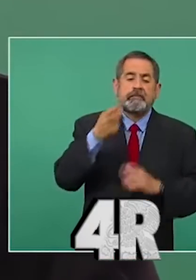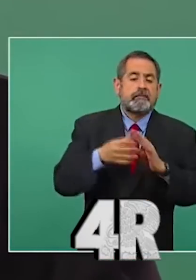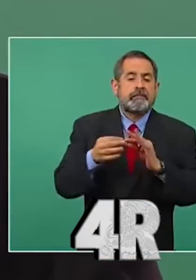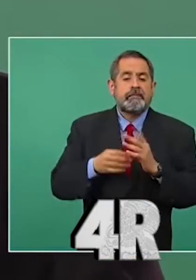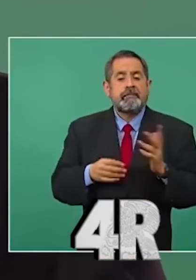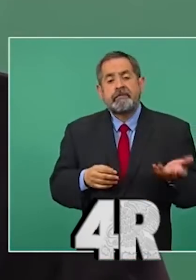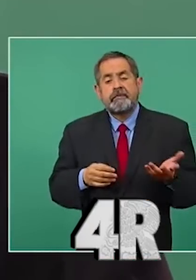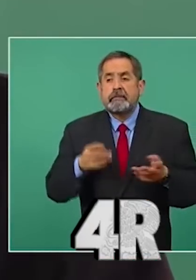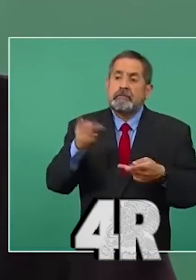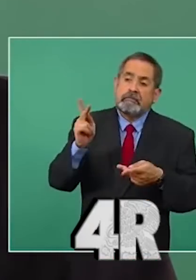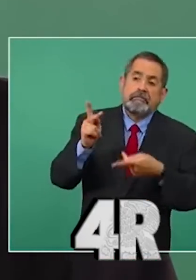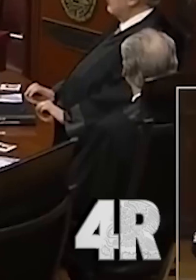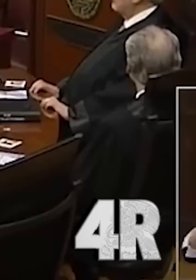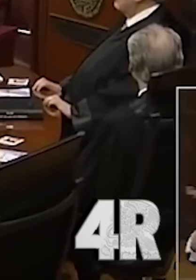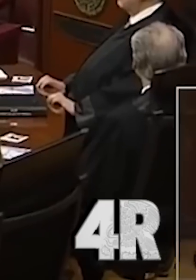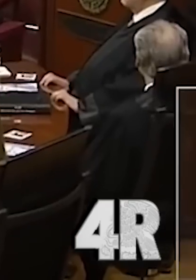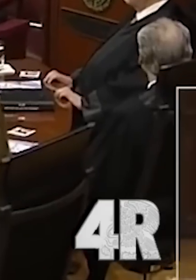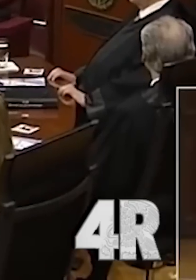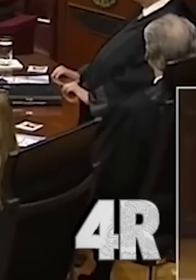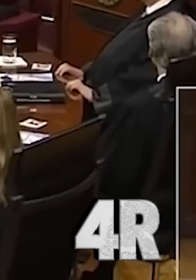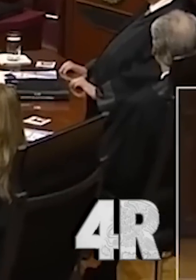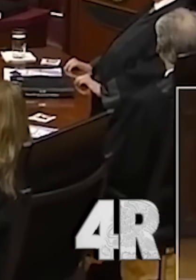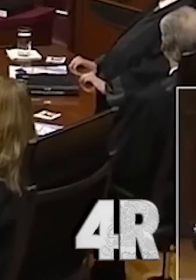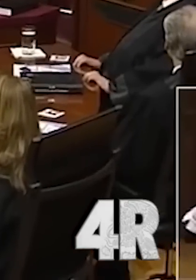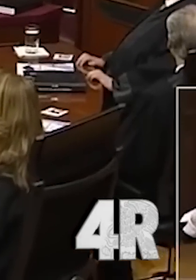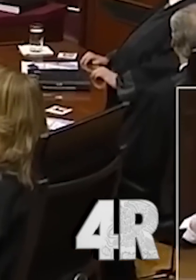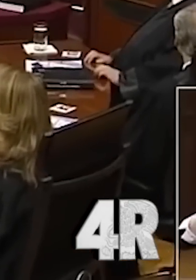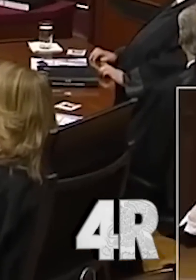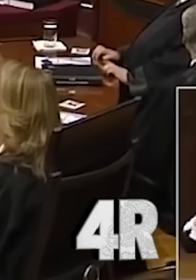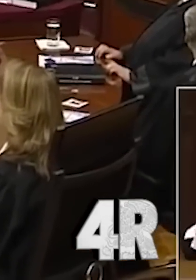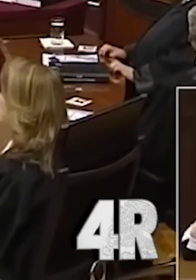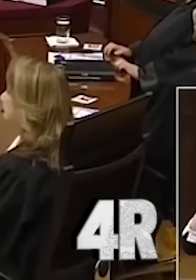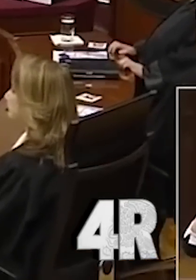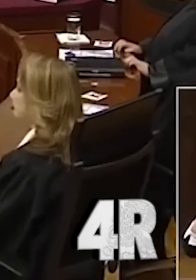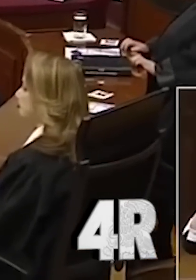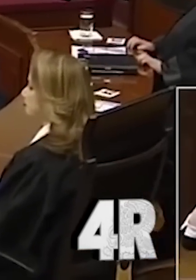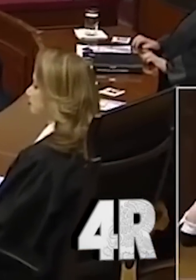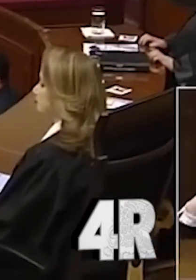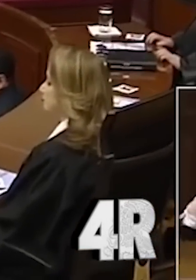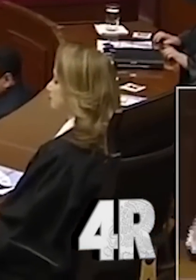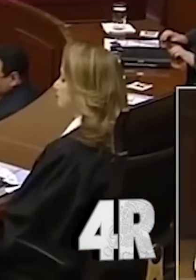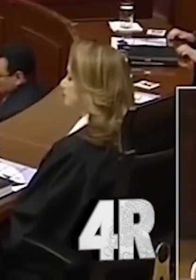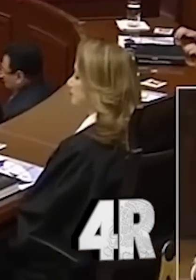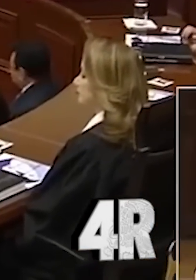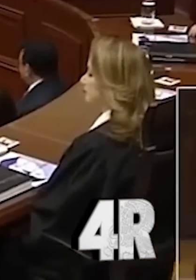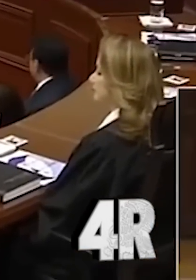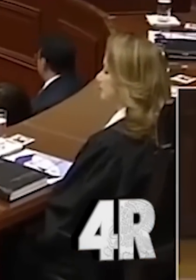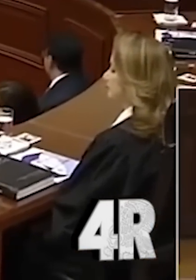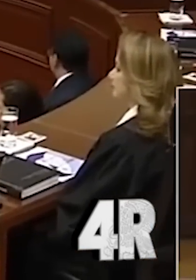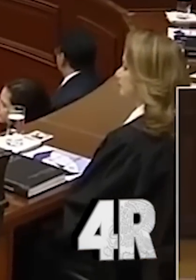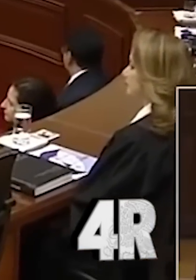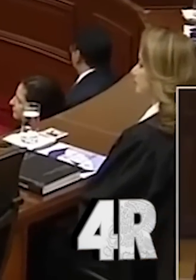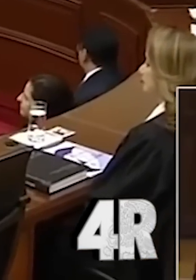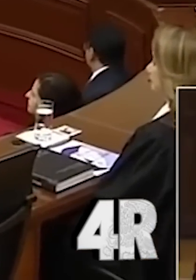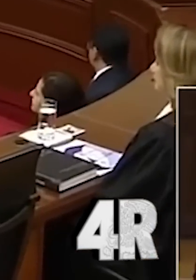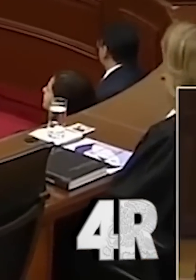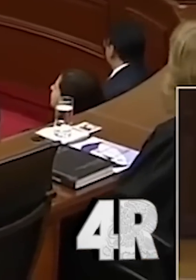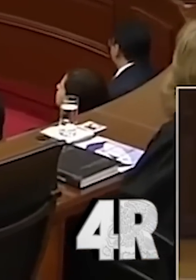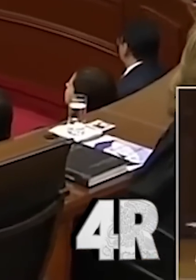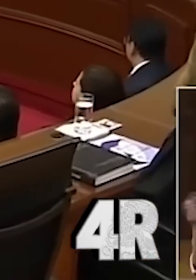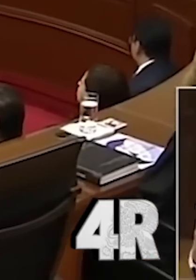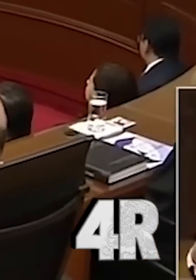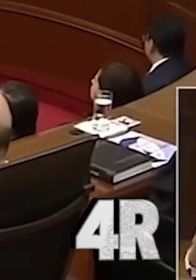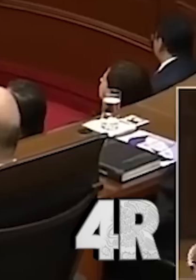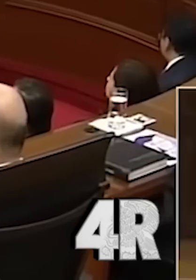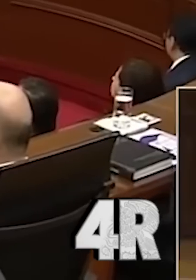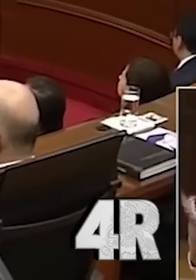estos amparos van a ir cayendo y por supuesto estas controversias que solamente están parando estos proyectos de la Cuarta